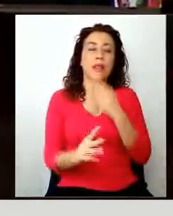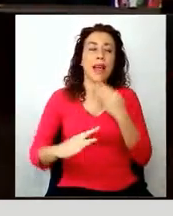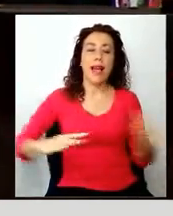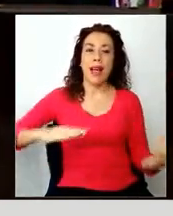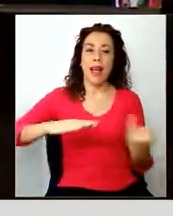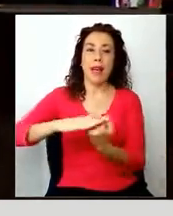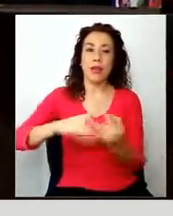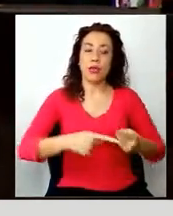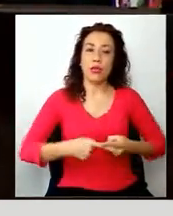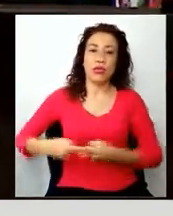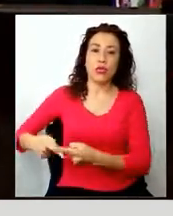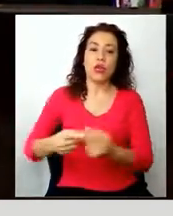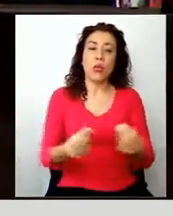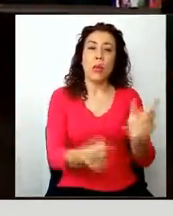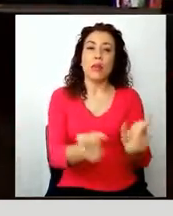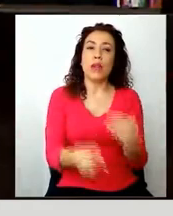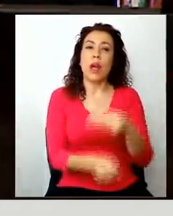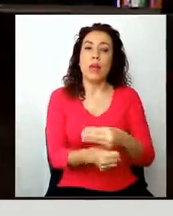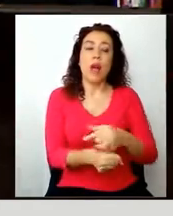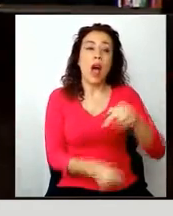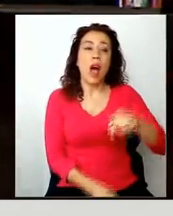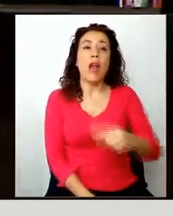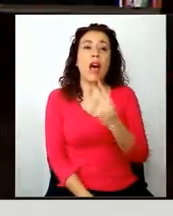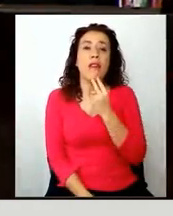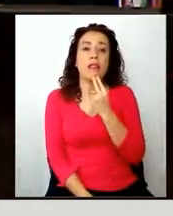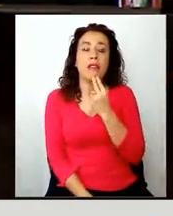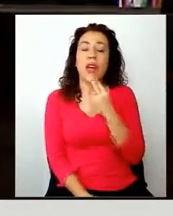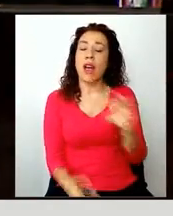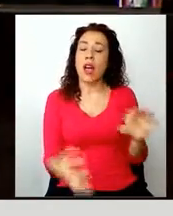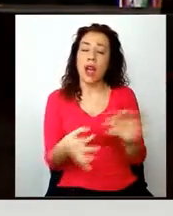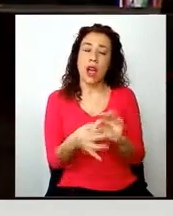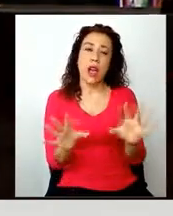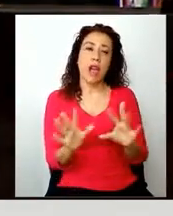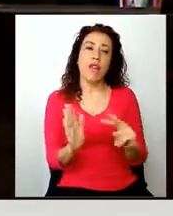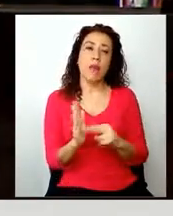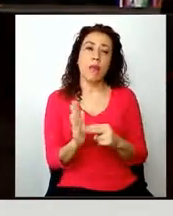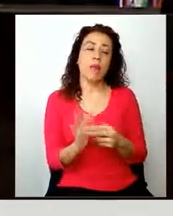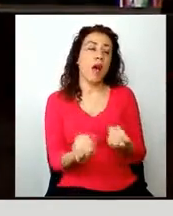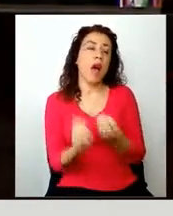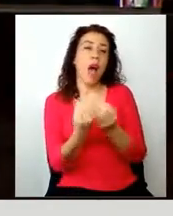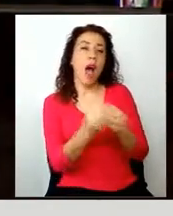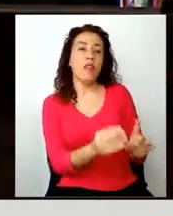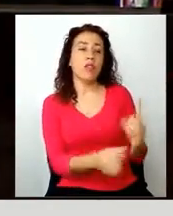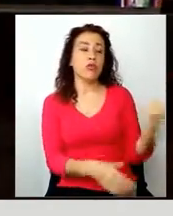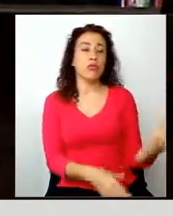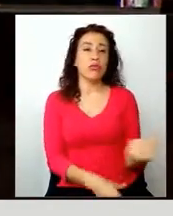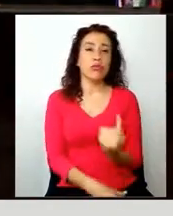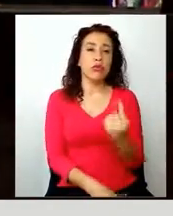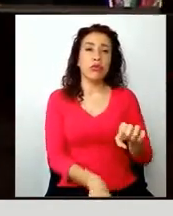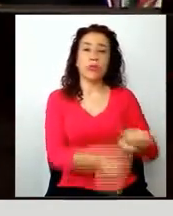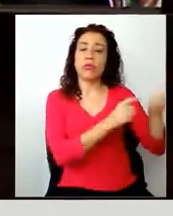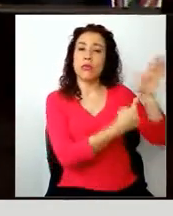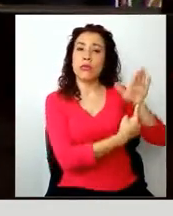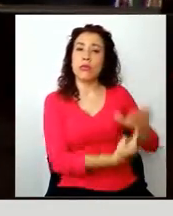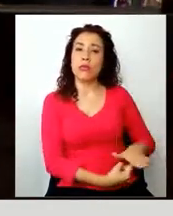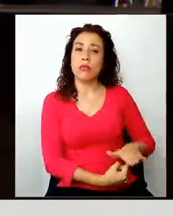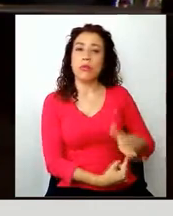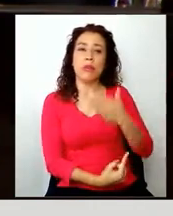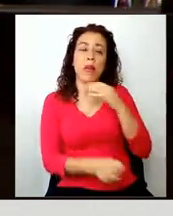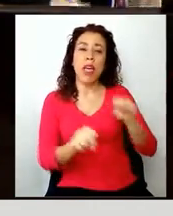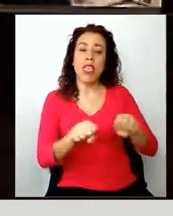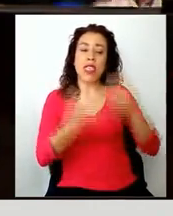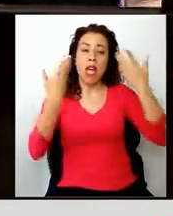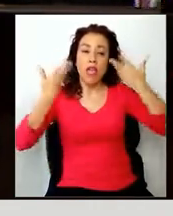personas mayores en Chile hoy están viviendo graves problemas como el abandono aislamiento discriminación e incluso daño físico y